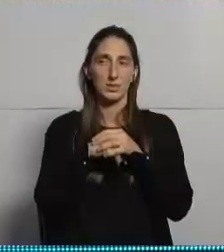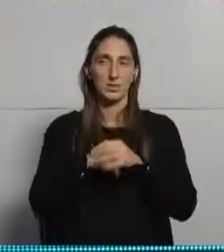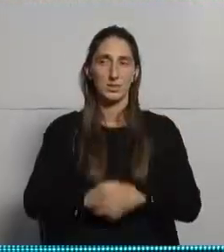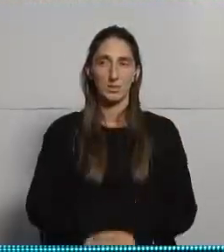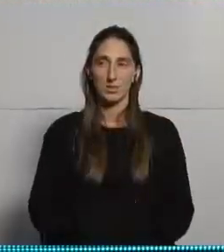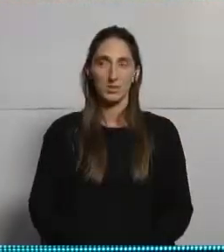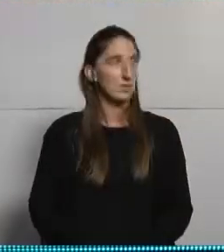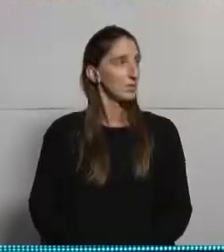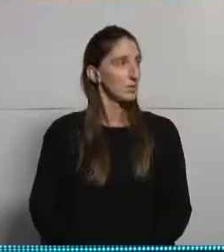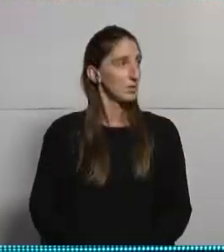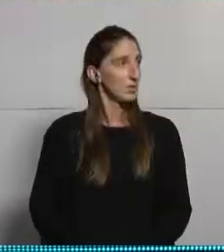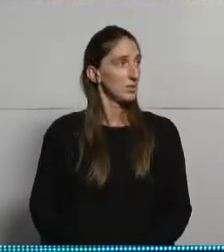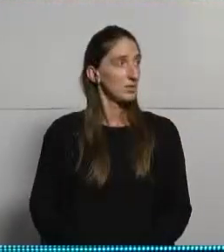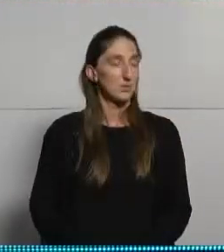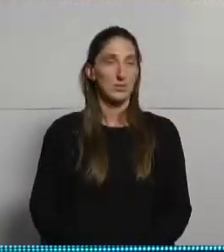gracias.